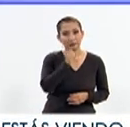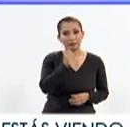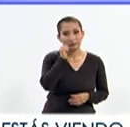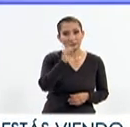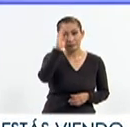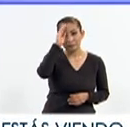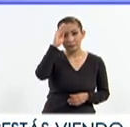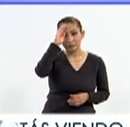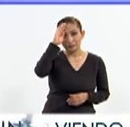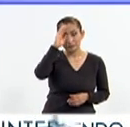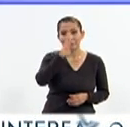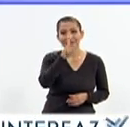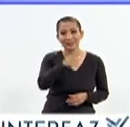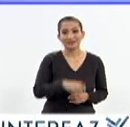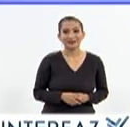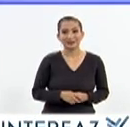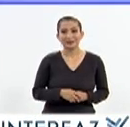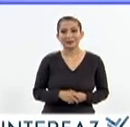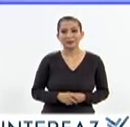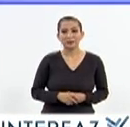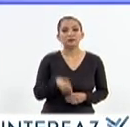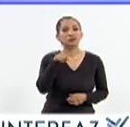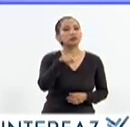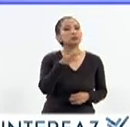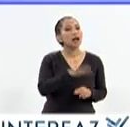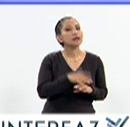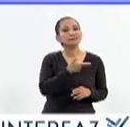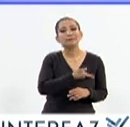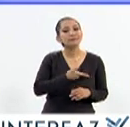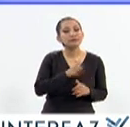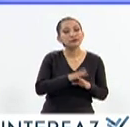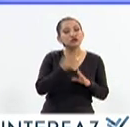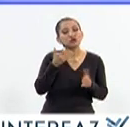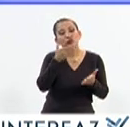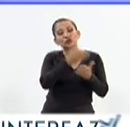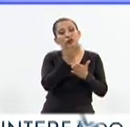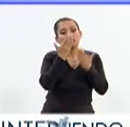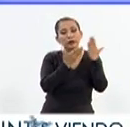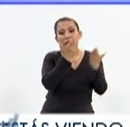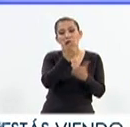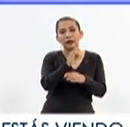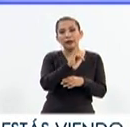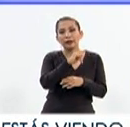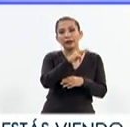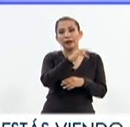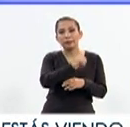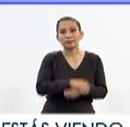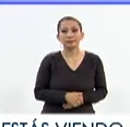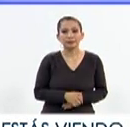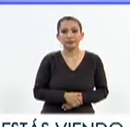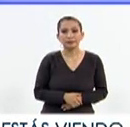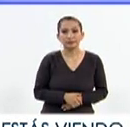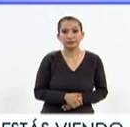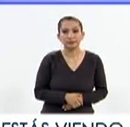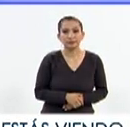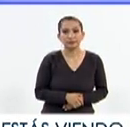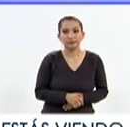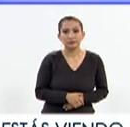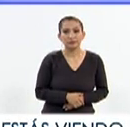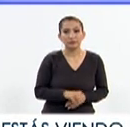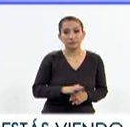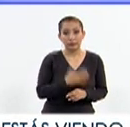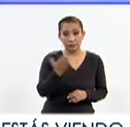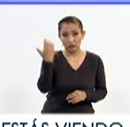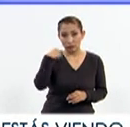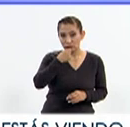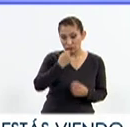entonces pienso que es la mejor. ¿Qué fue lo que te llamó la atención? ¿Por qué quisiste estudiar esta ingeniería? Porque